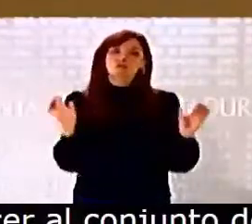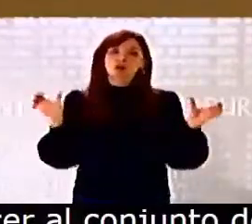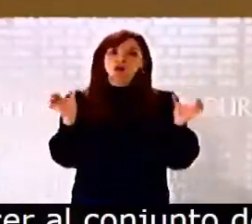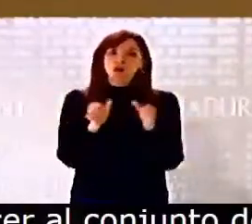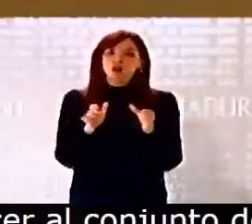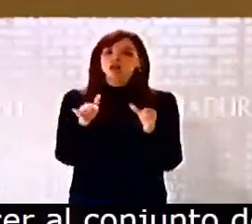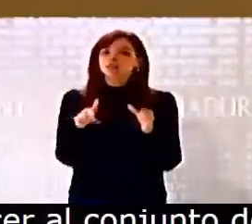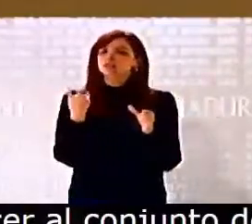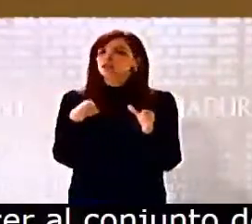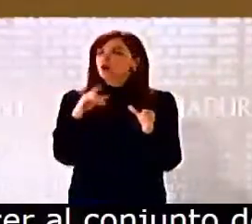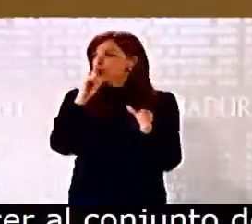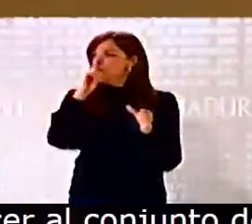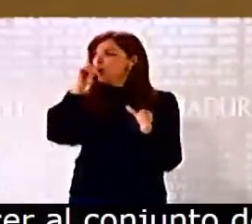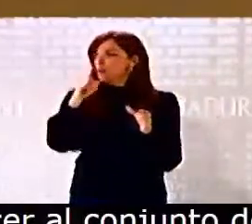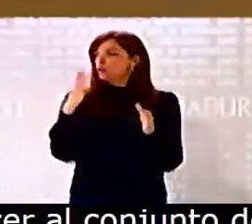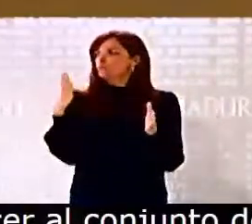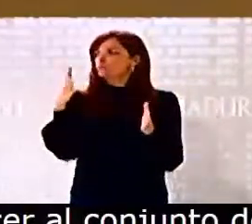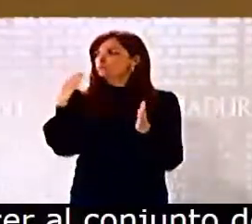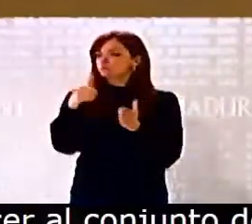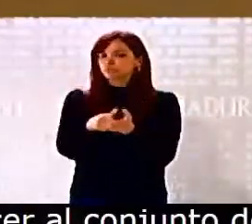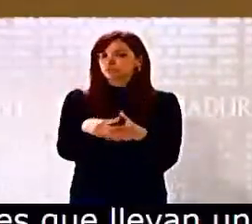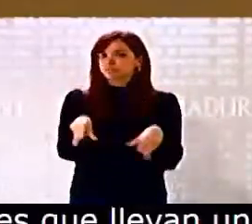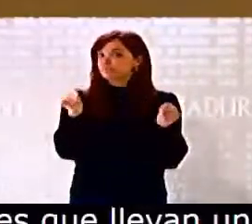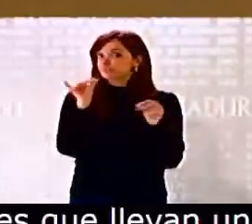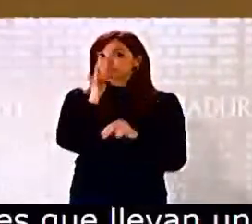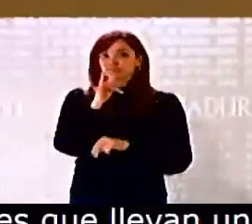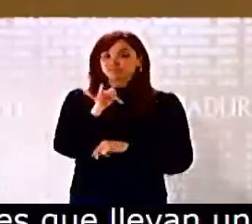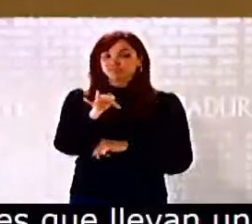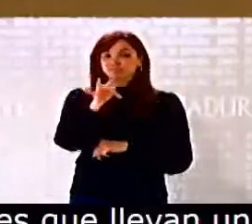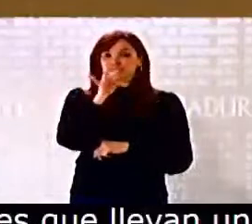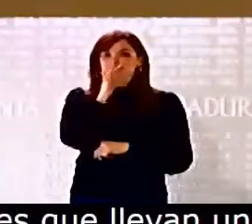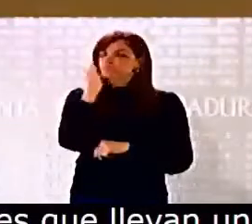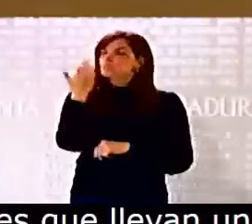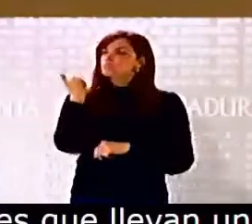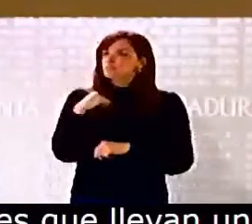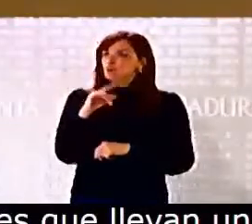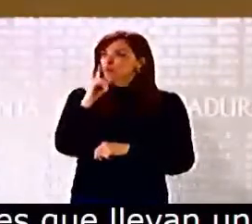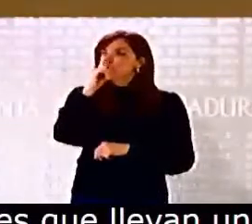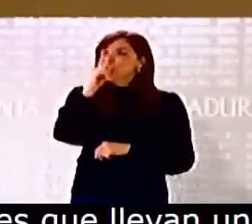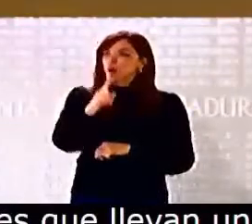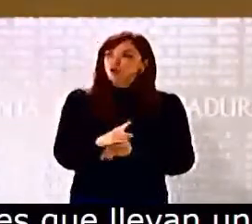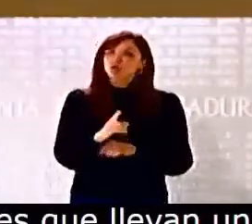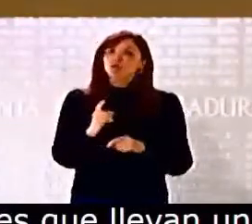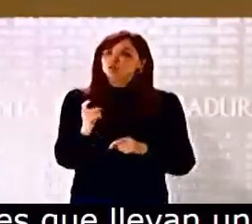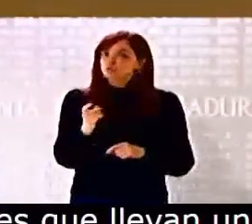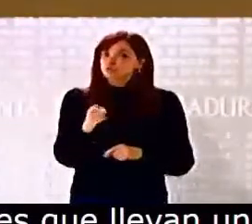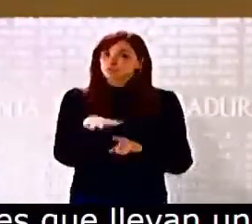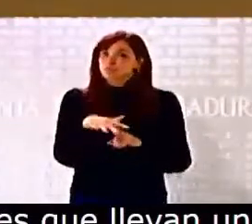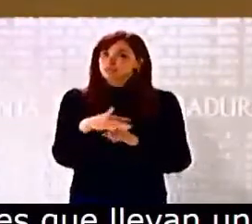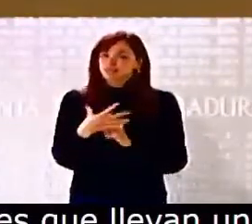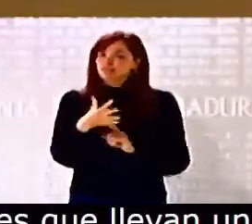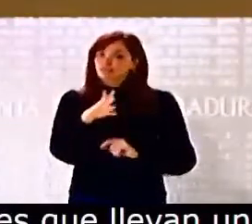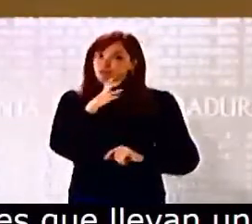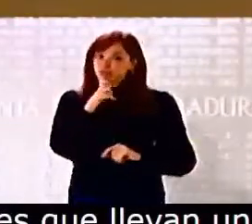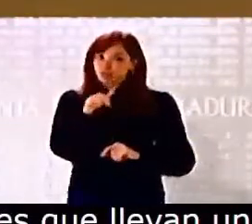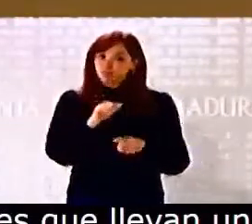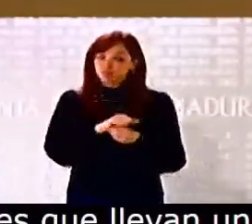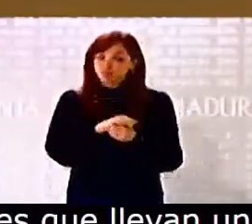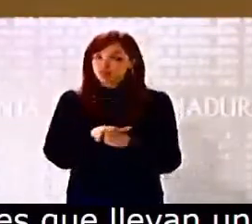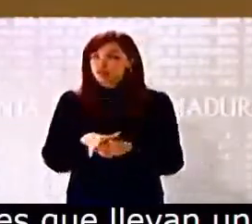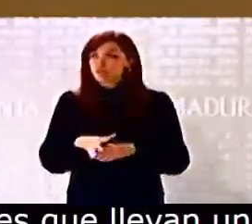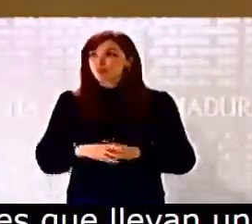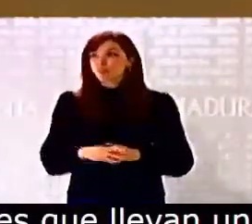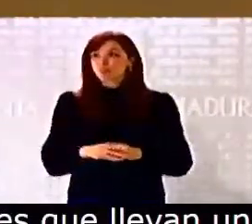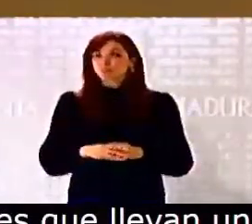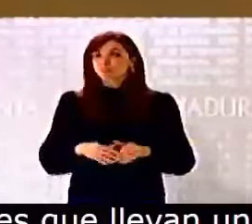llevan un año y no se ha terminado todavía haciendo frente a una gran pesadilla, que es esta pandemia, pero de la